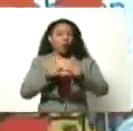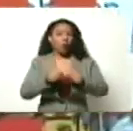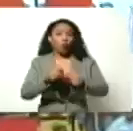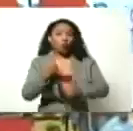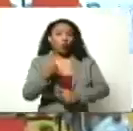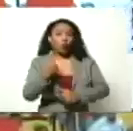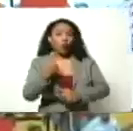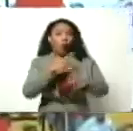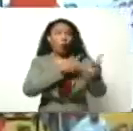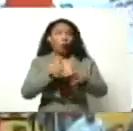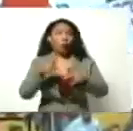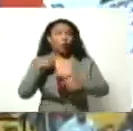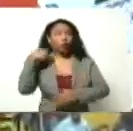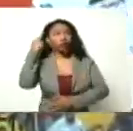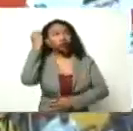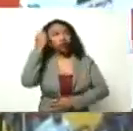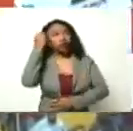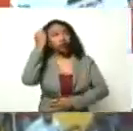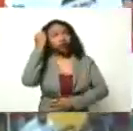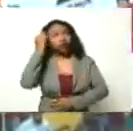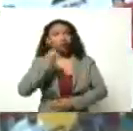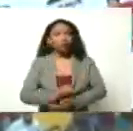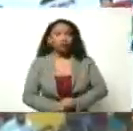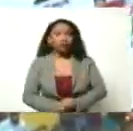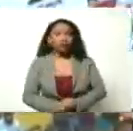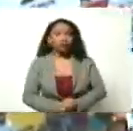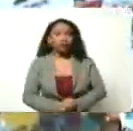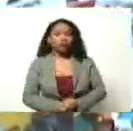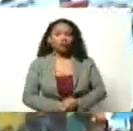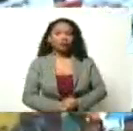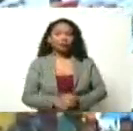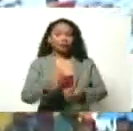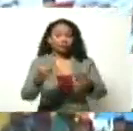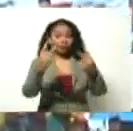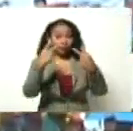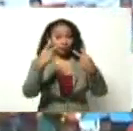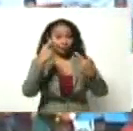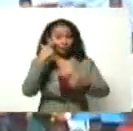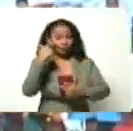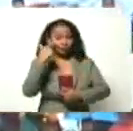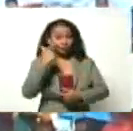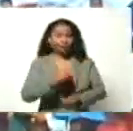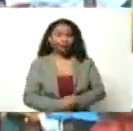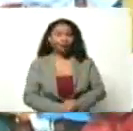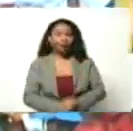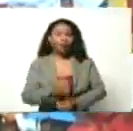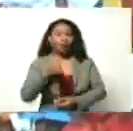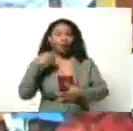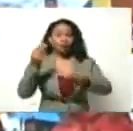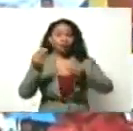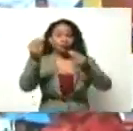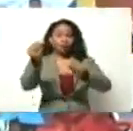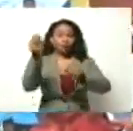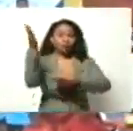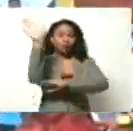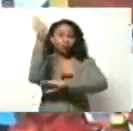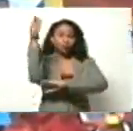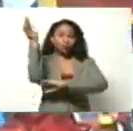el programa para pensar Bueno fíjense le voy a entregar este estandarte